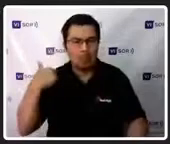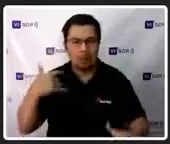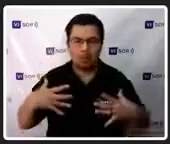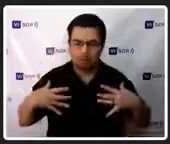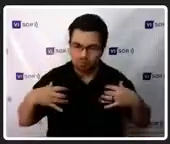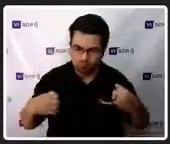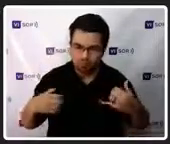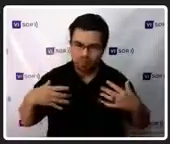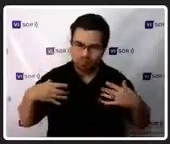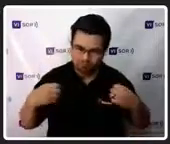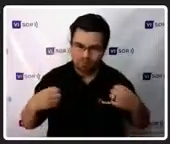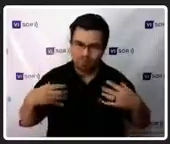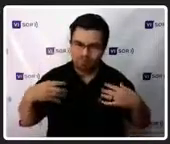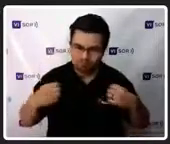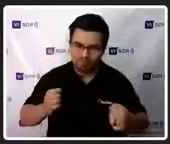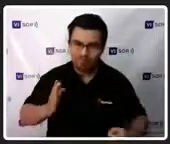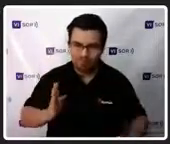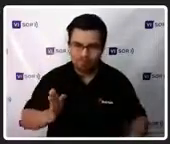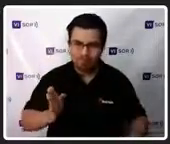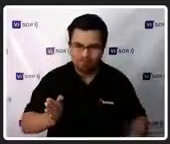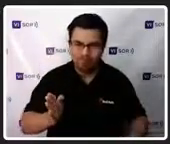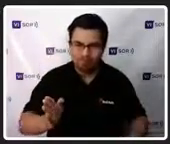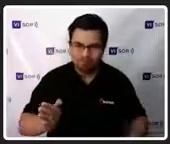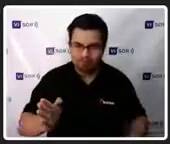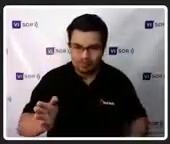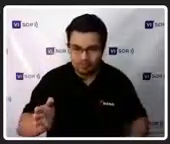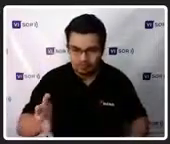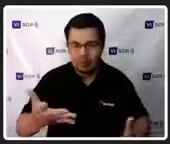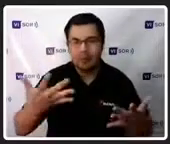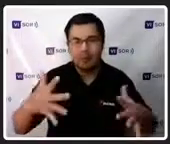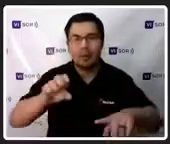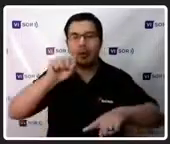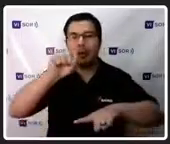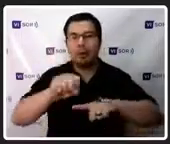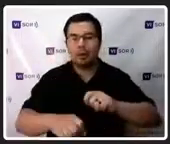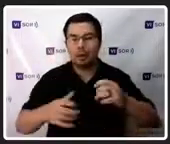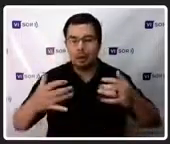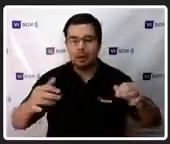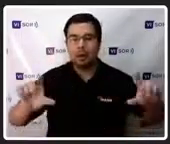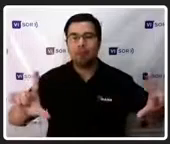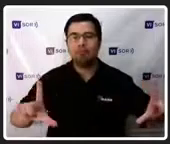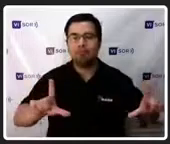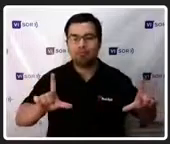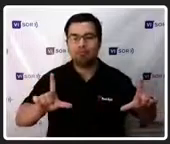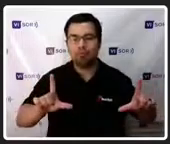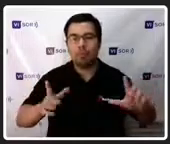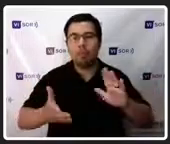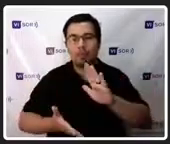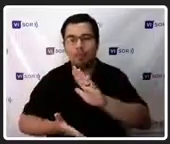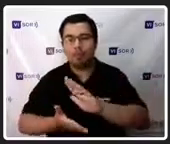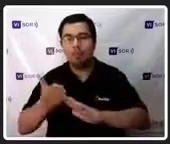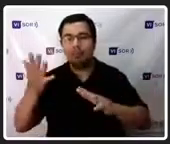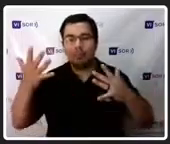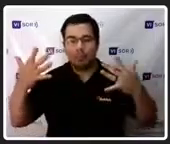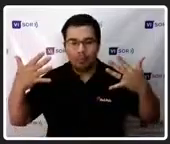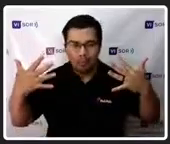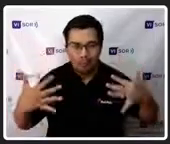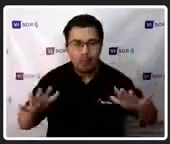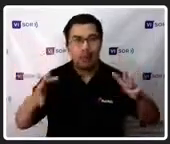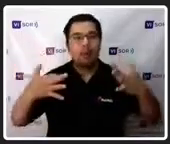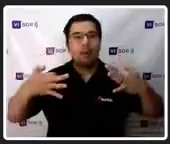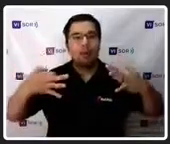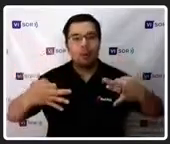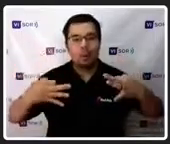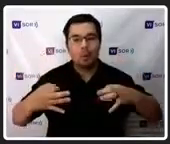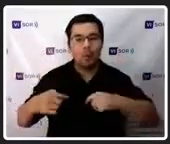y dándolo todo. Entonces, hasta que ya pues, me titulo y todo, y tengo la fortuna de ser ahí, no sé, tener